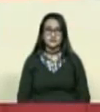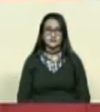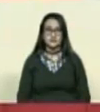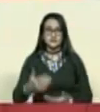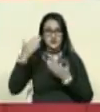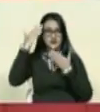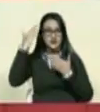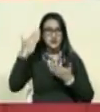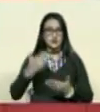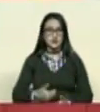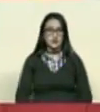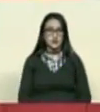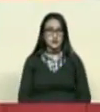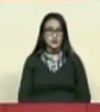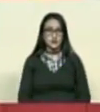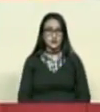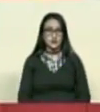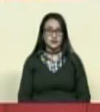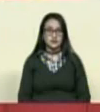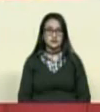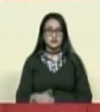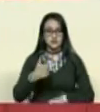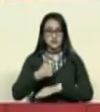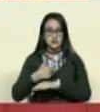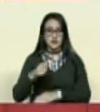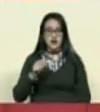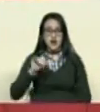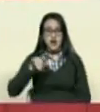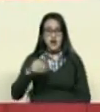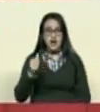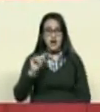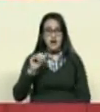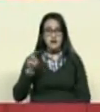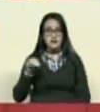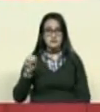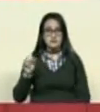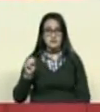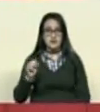Saludos. General de División Jaime Solís Martínez Vargas.